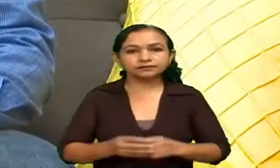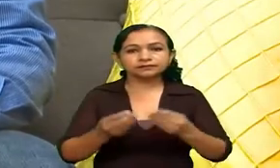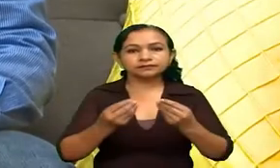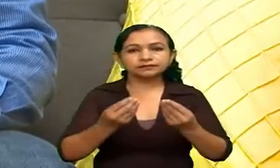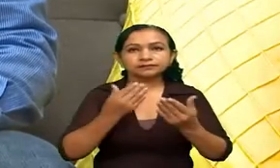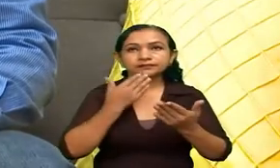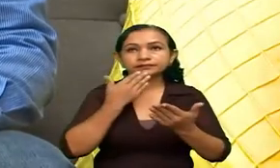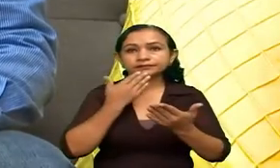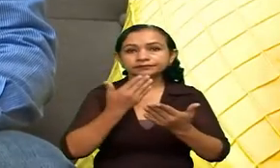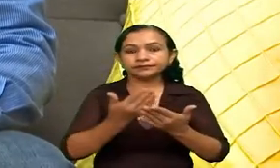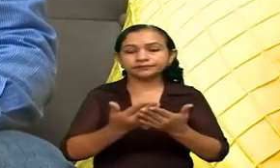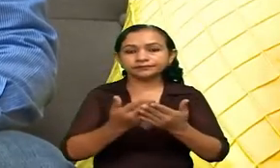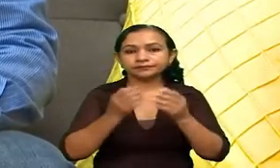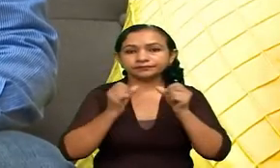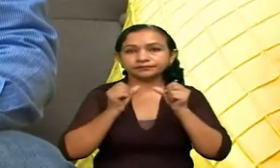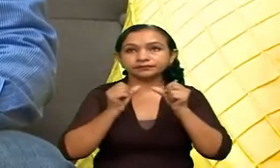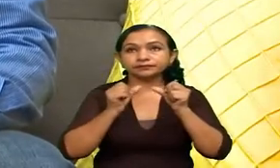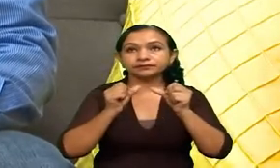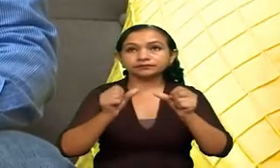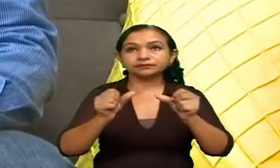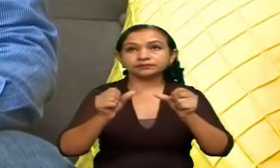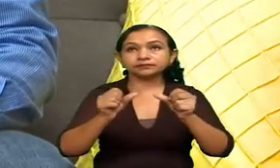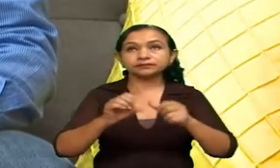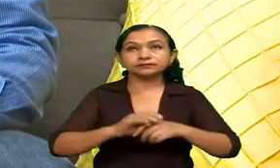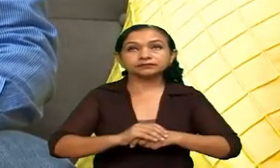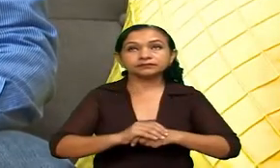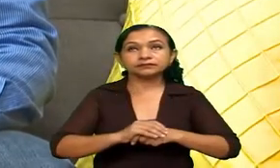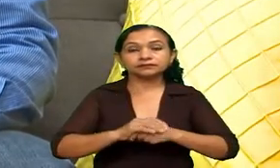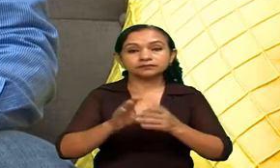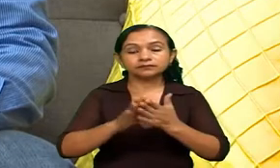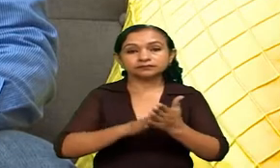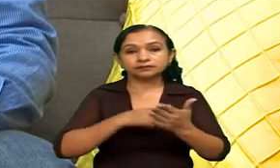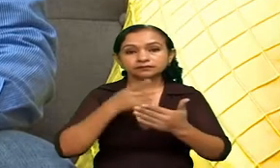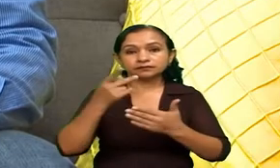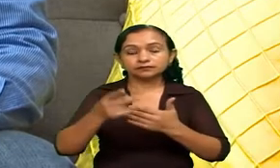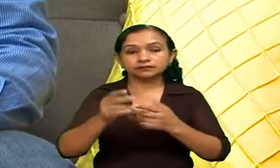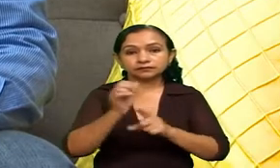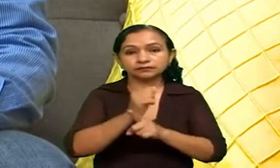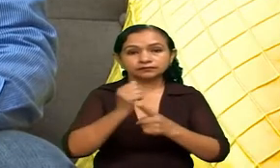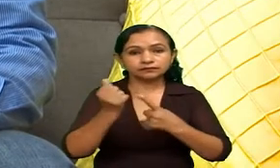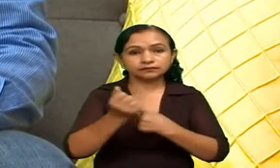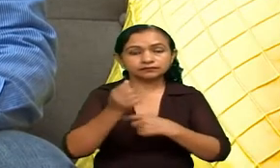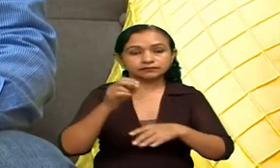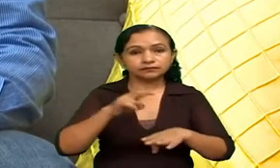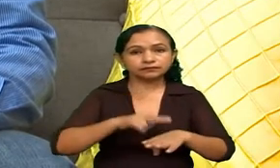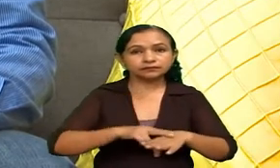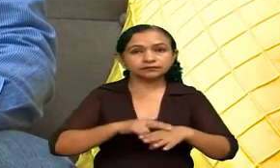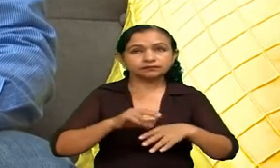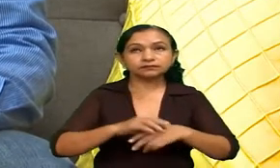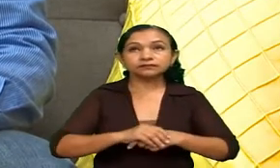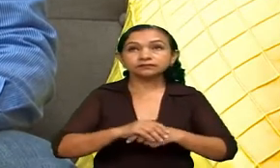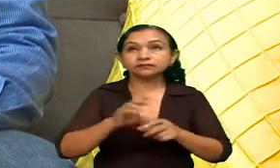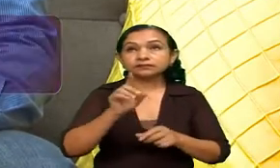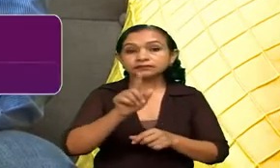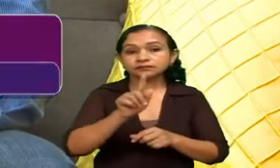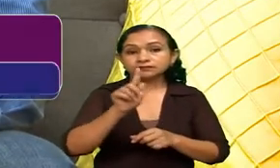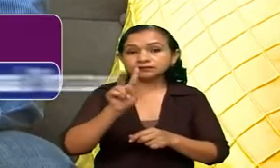Muchísimas gracias por continuar en sintonía de su programa desde el Parlamento a través del canal